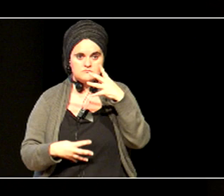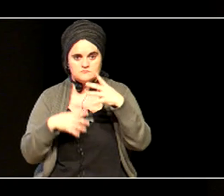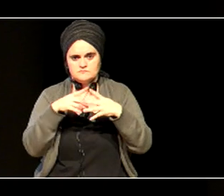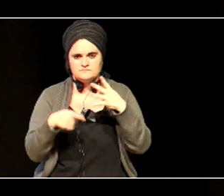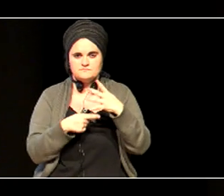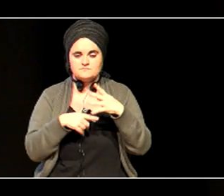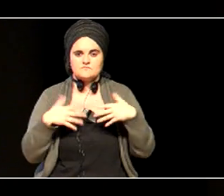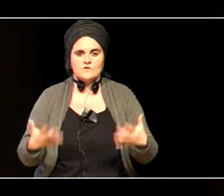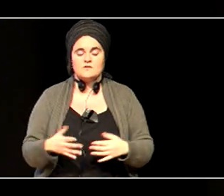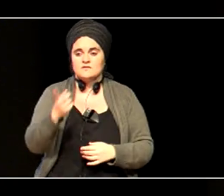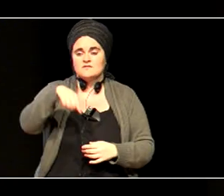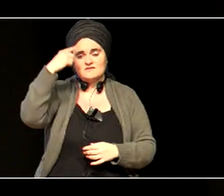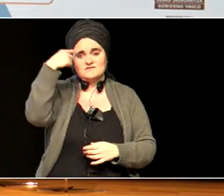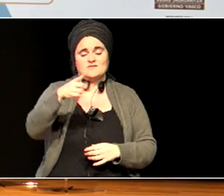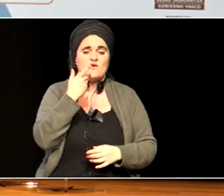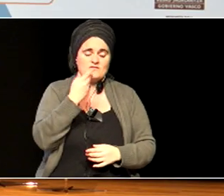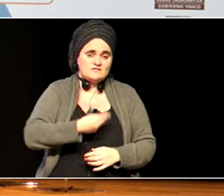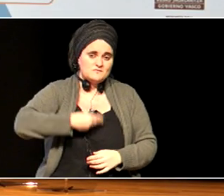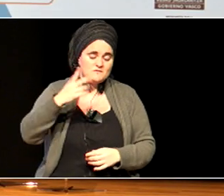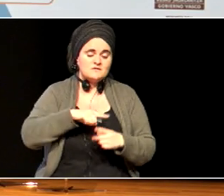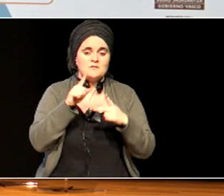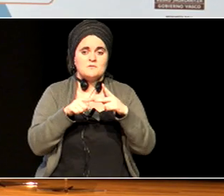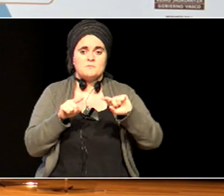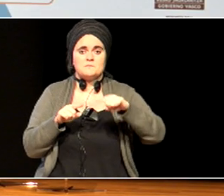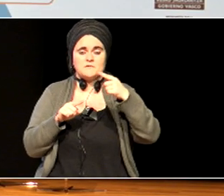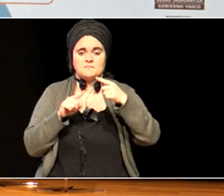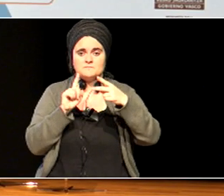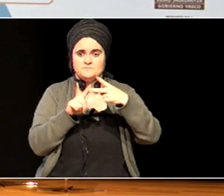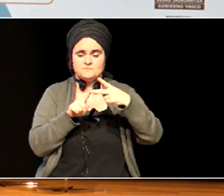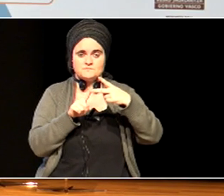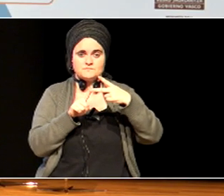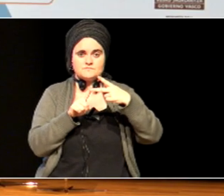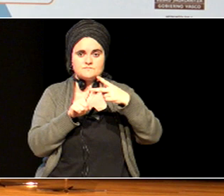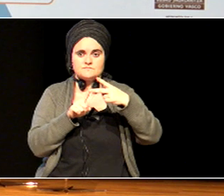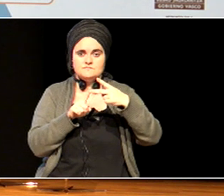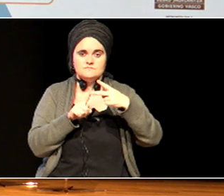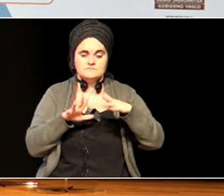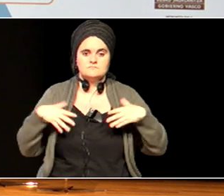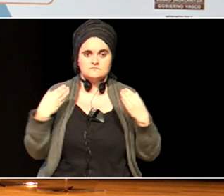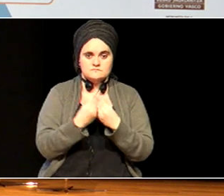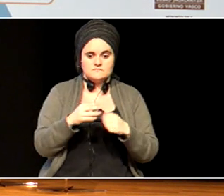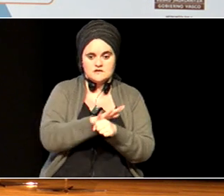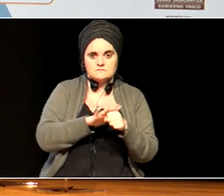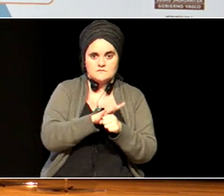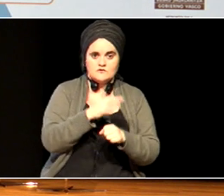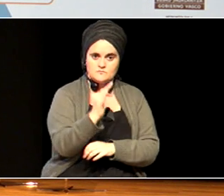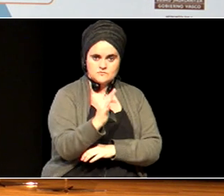esagutzen duzuenez lehenengoa. Bizikiretza positiboko esparru segurua sustatzea.